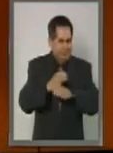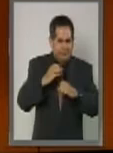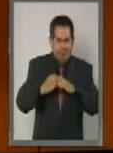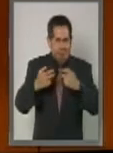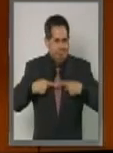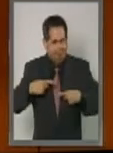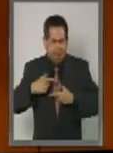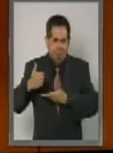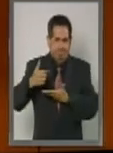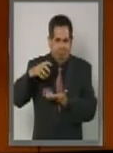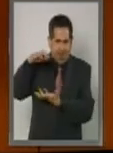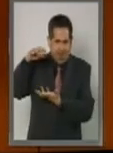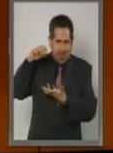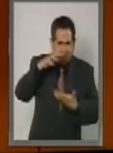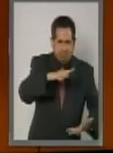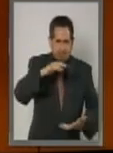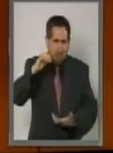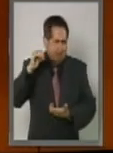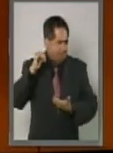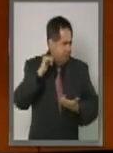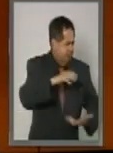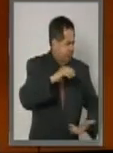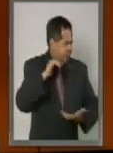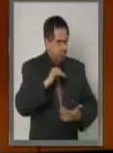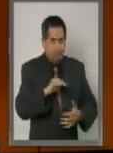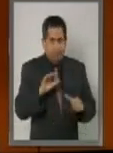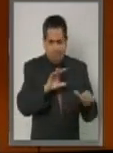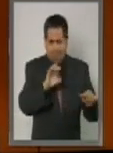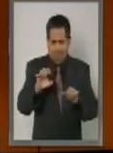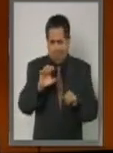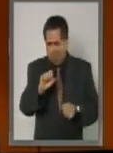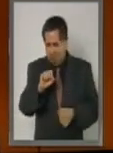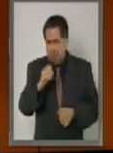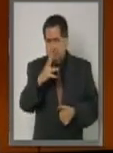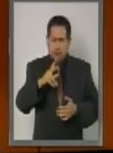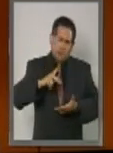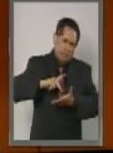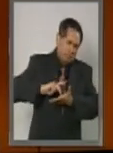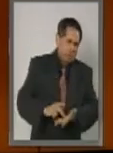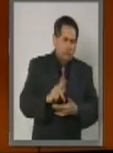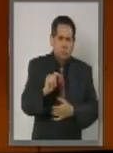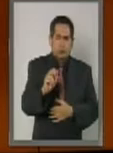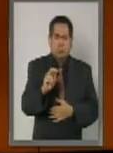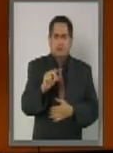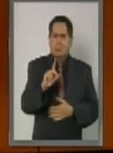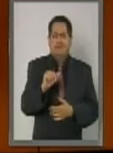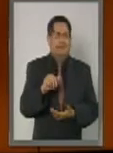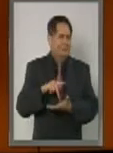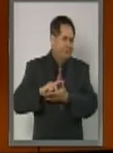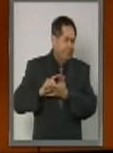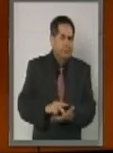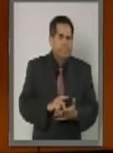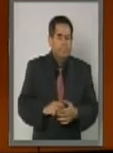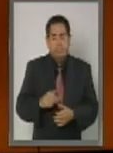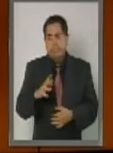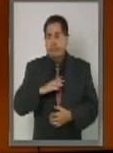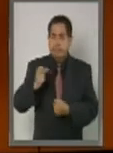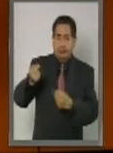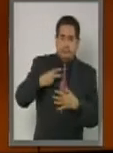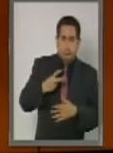ayuda en especie acumula ya 664 toneladas y se han recibido